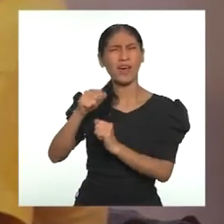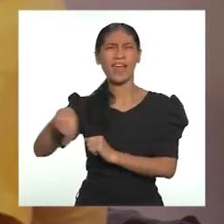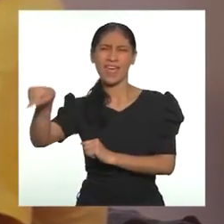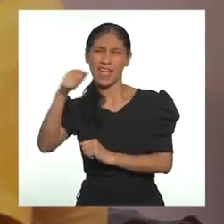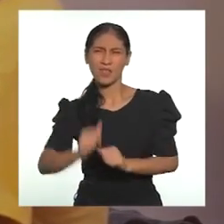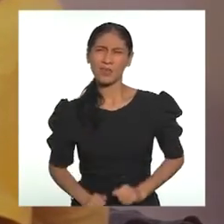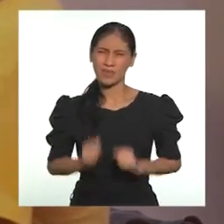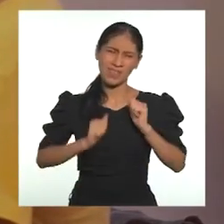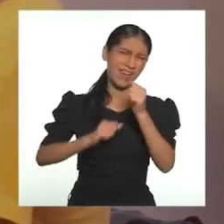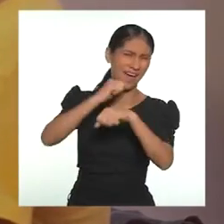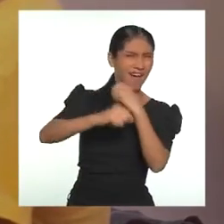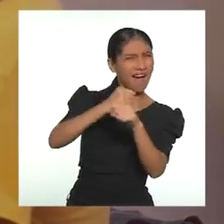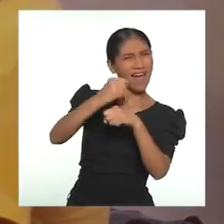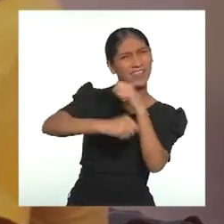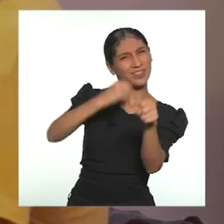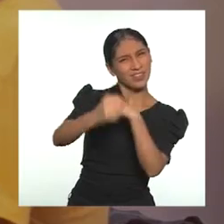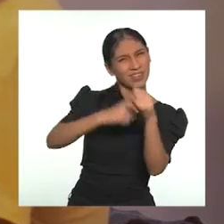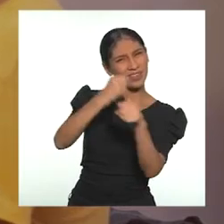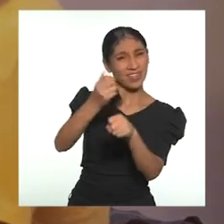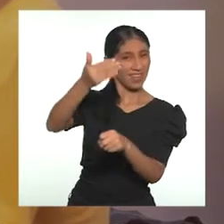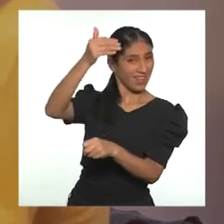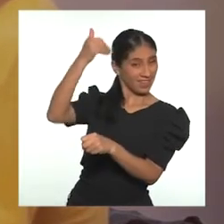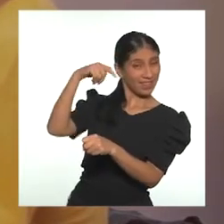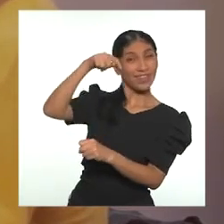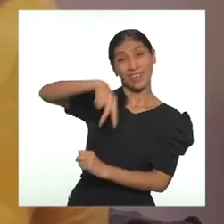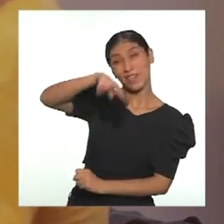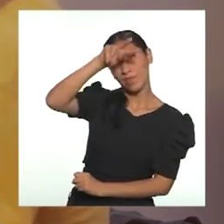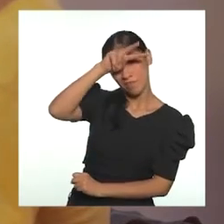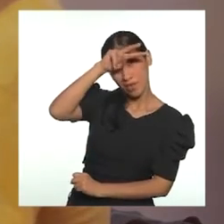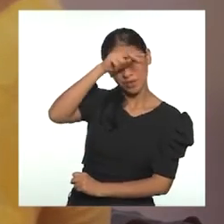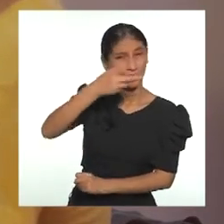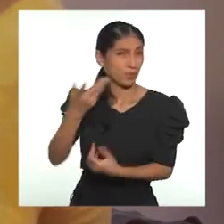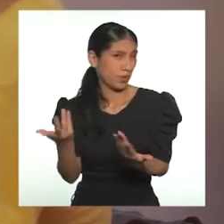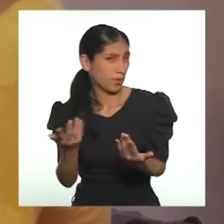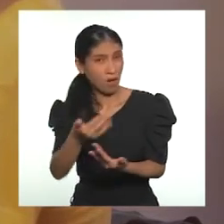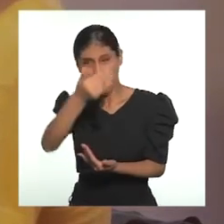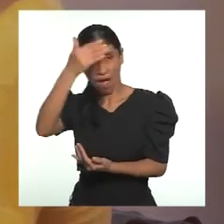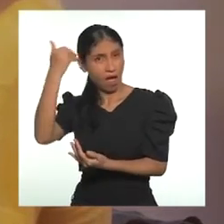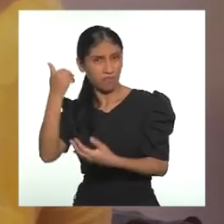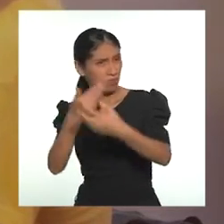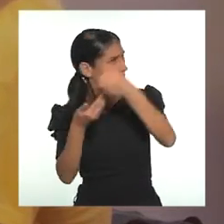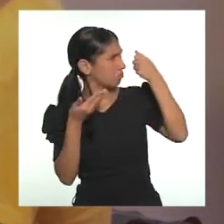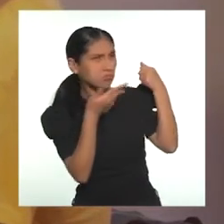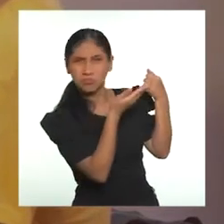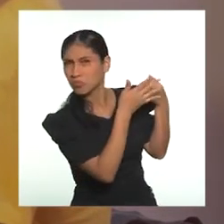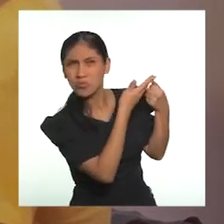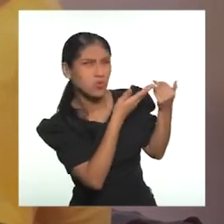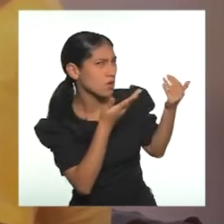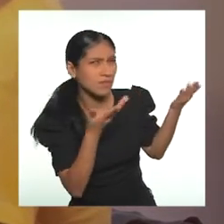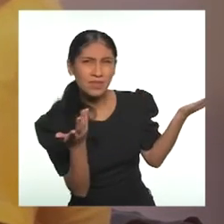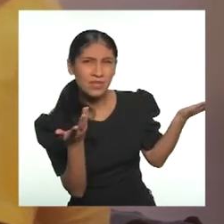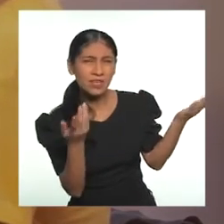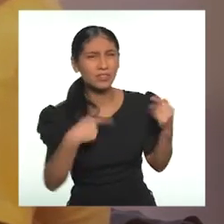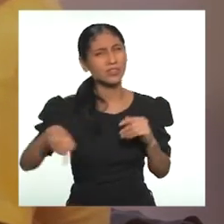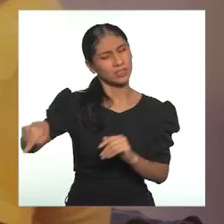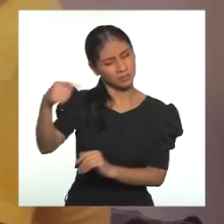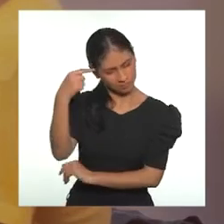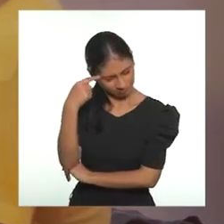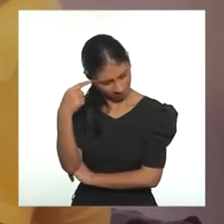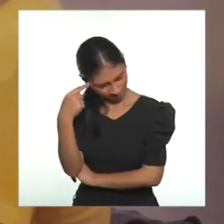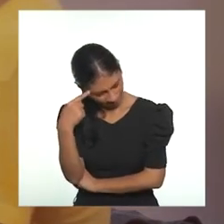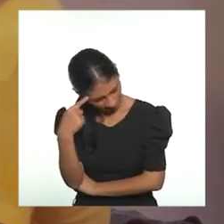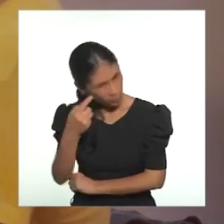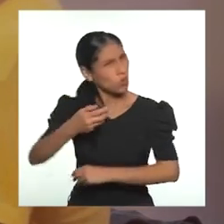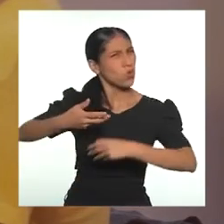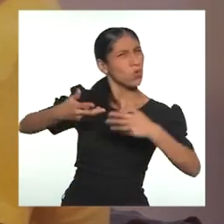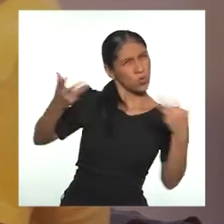mucho, mucho tiempo en nuestro Perú, cuando no había refrigeradora, y crearon